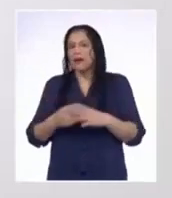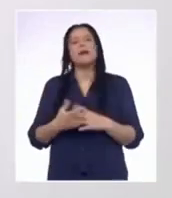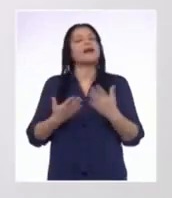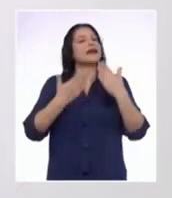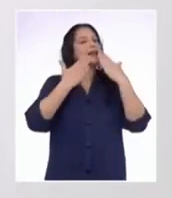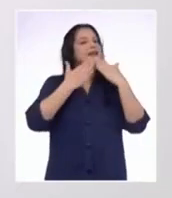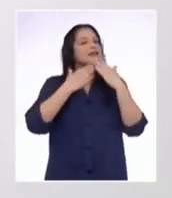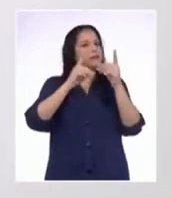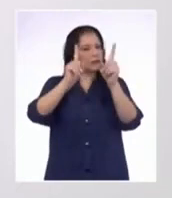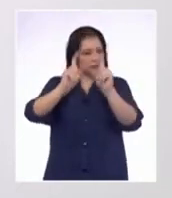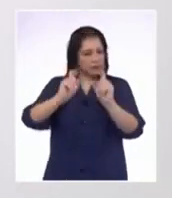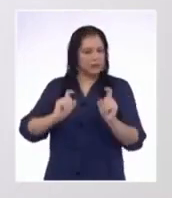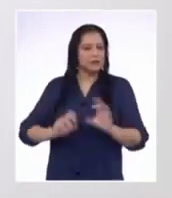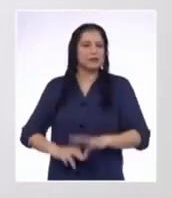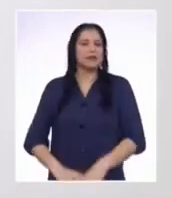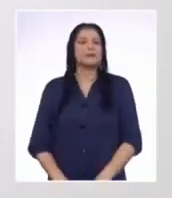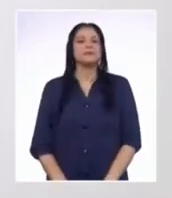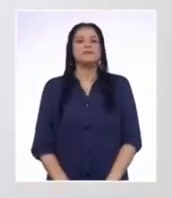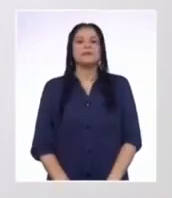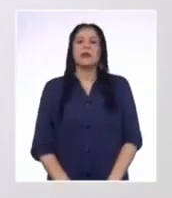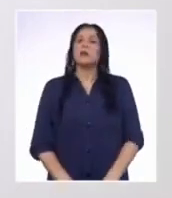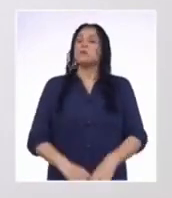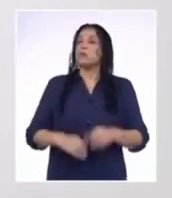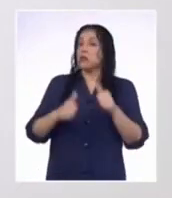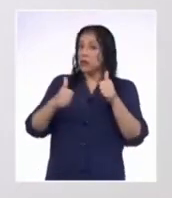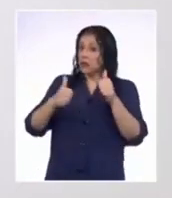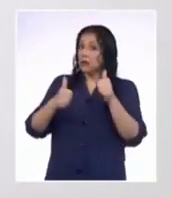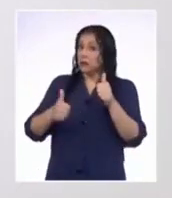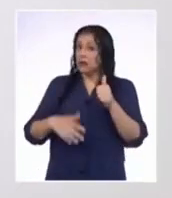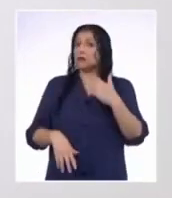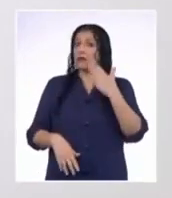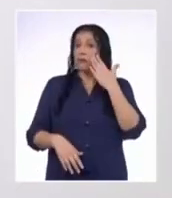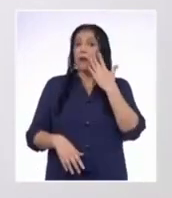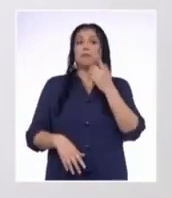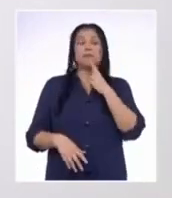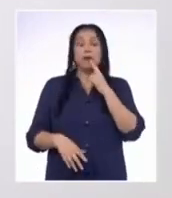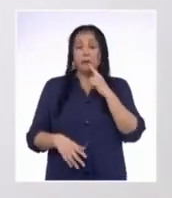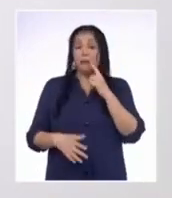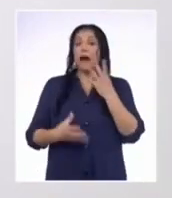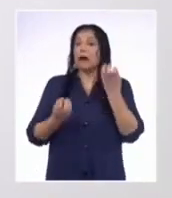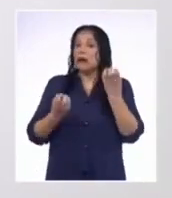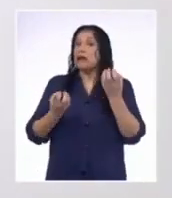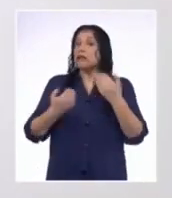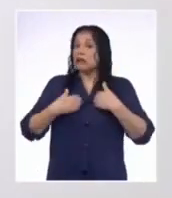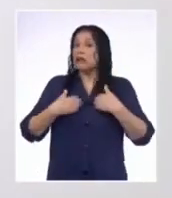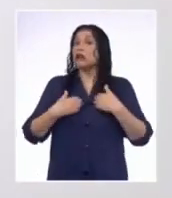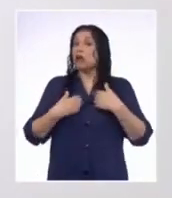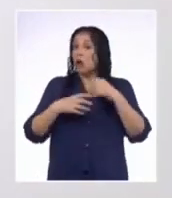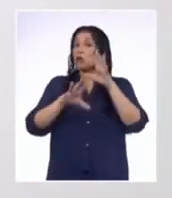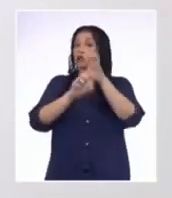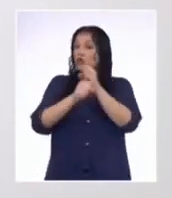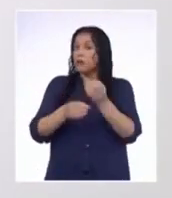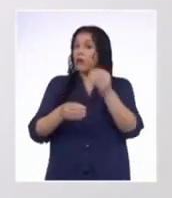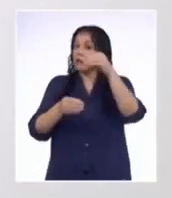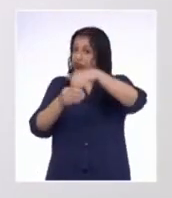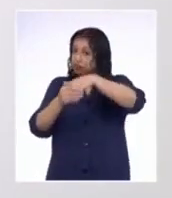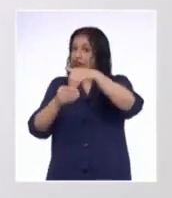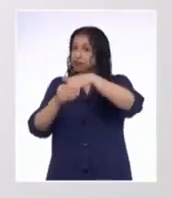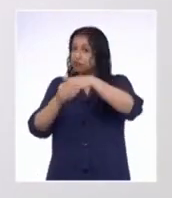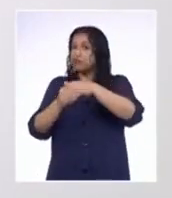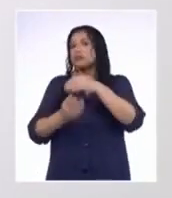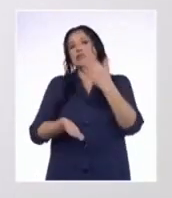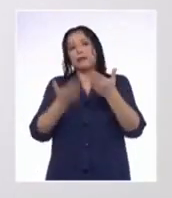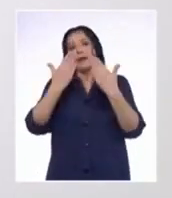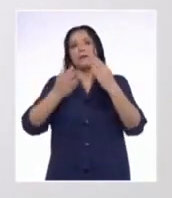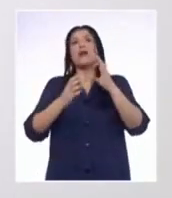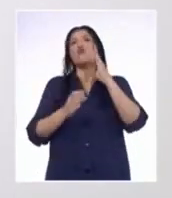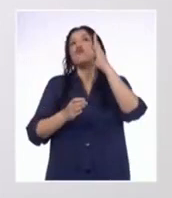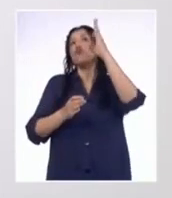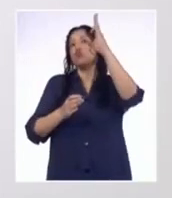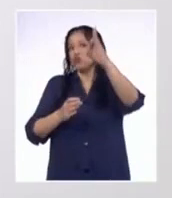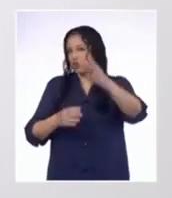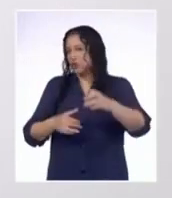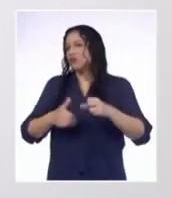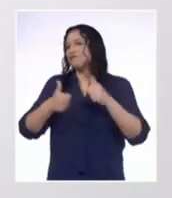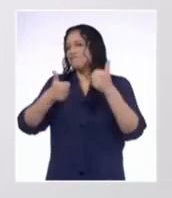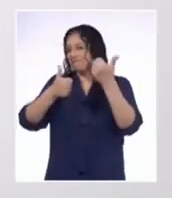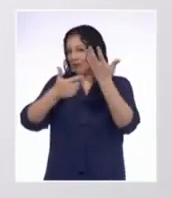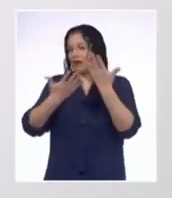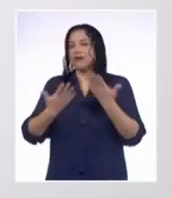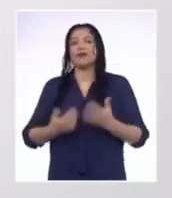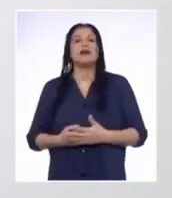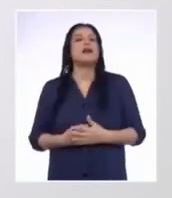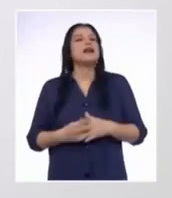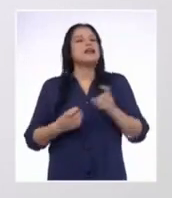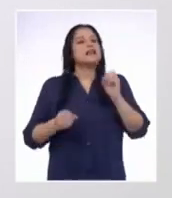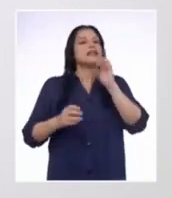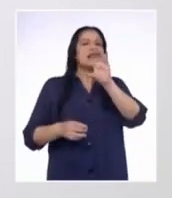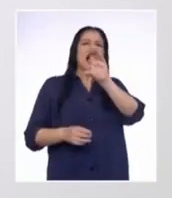Gracias por tu pregunta, Carmen. Y qué bien que tus padres tienen esa buena costumbre de ahorrar. De seguro para un mañana mejor. Se dice